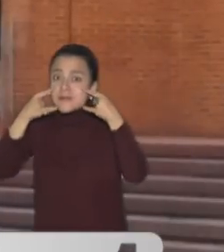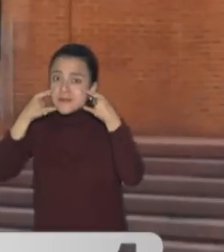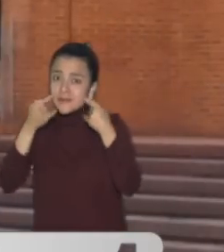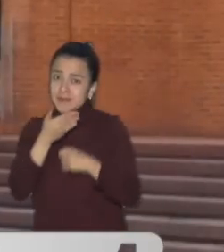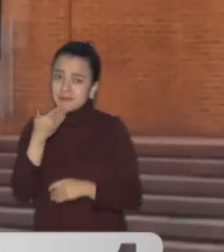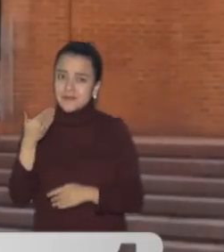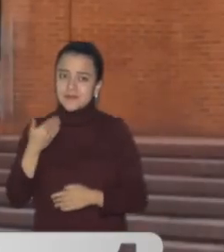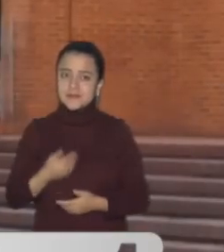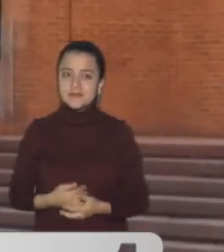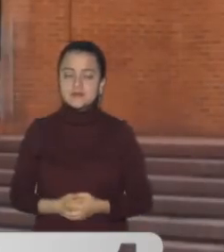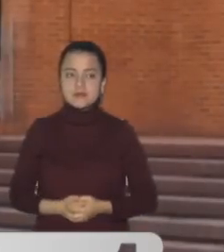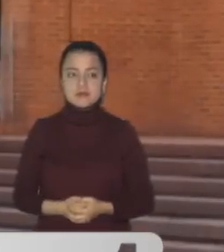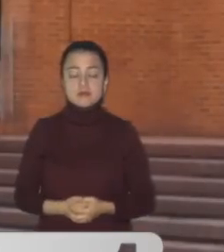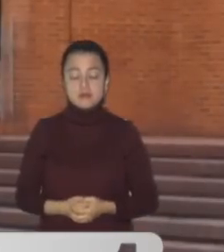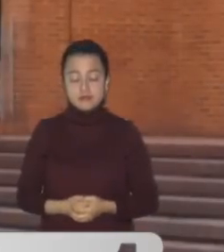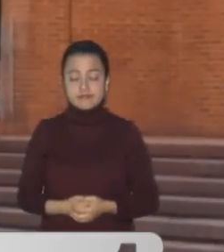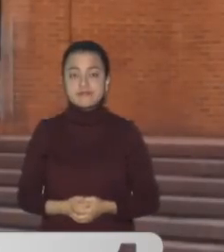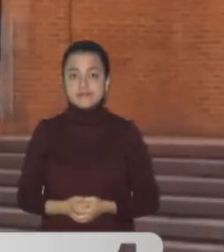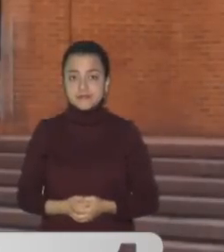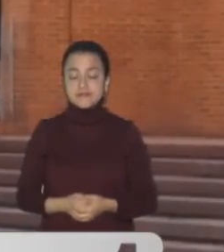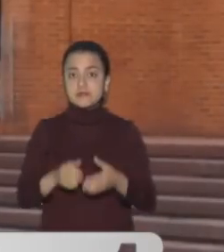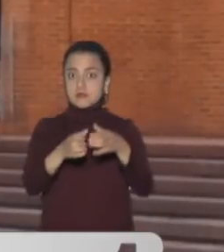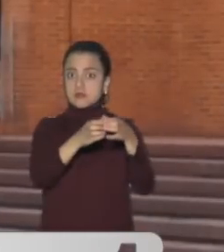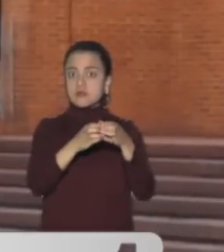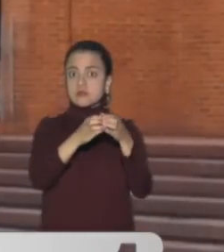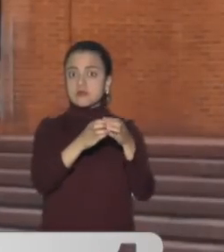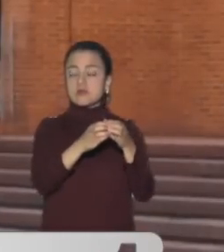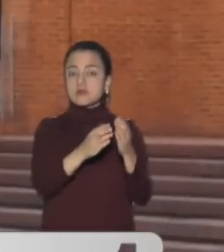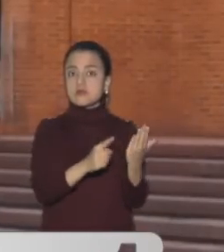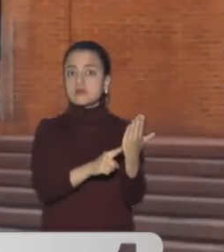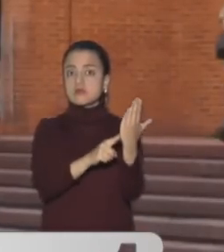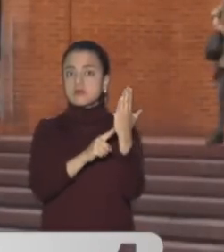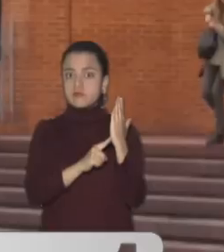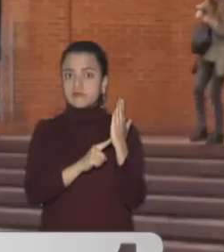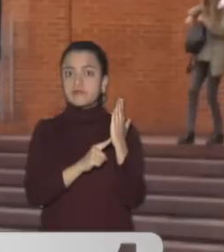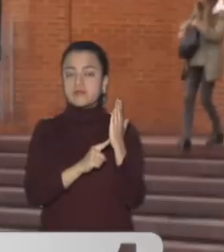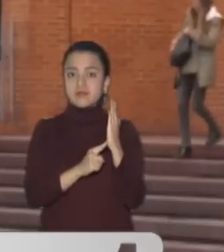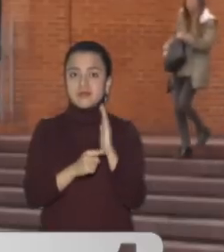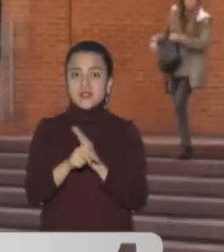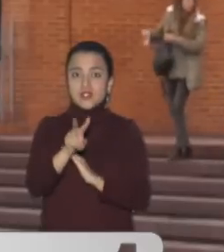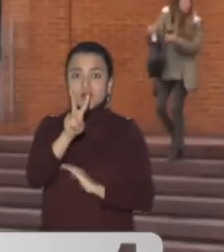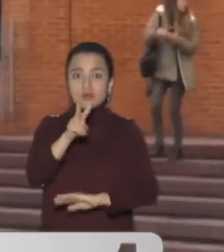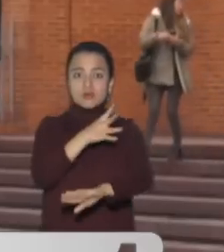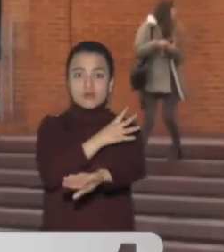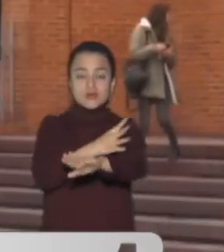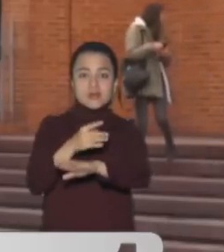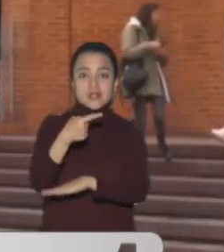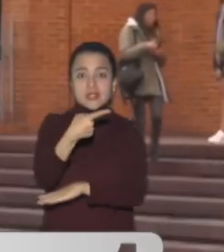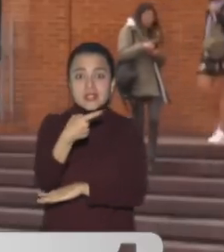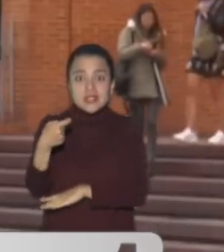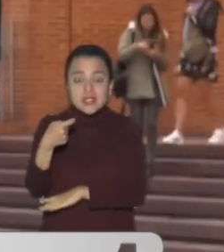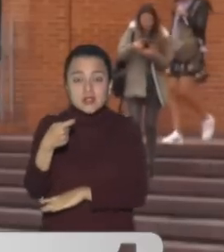Luisa, en cifras que nos entrega este sector de la salud, indican que se notificaron